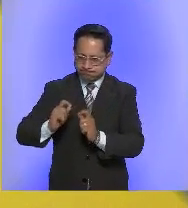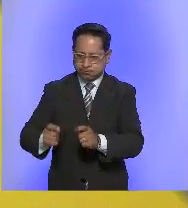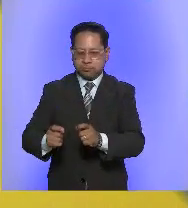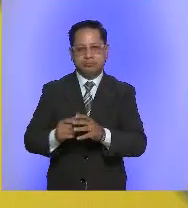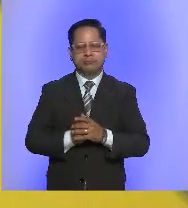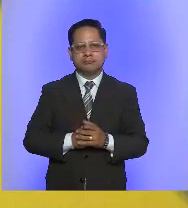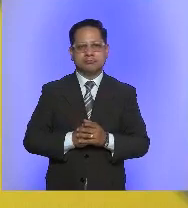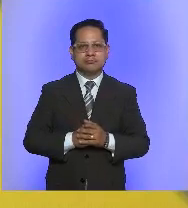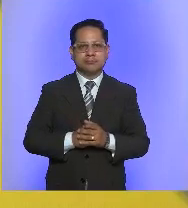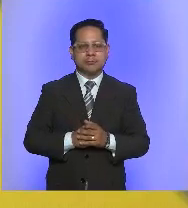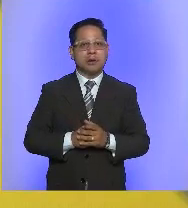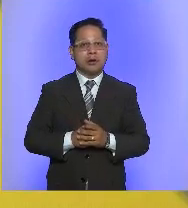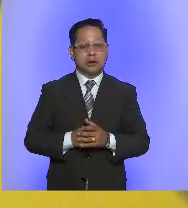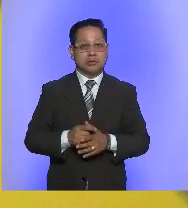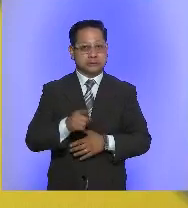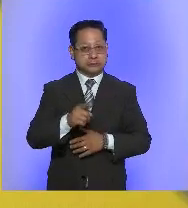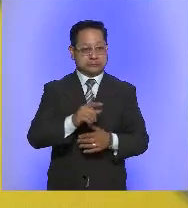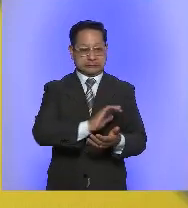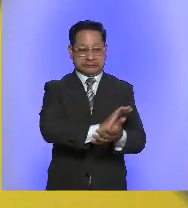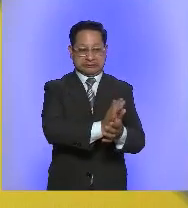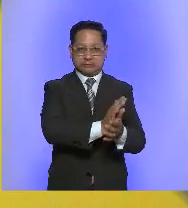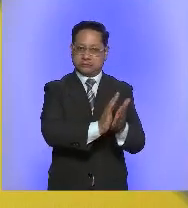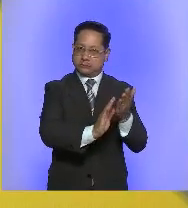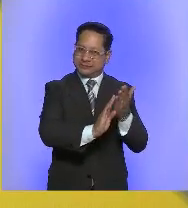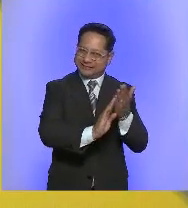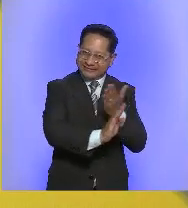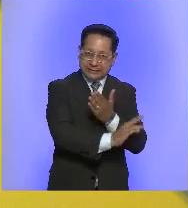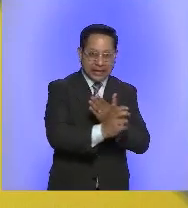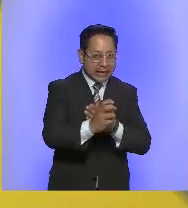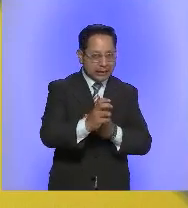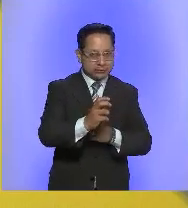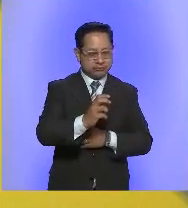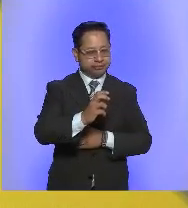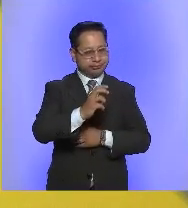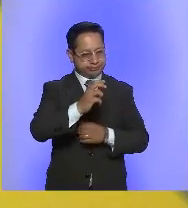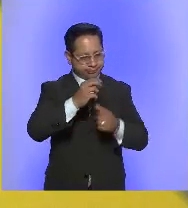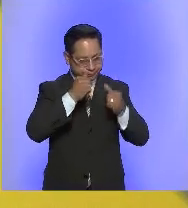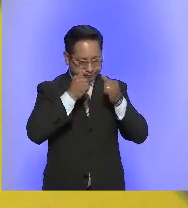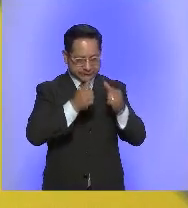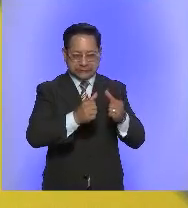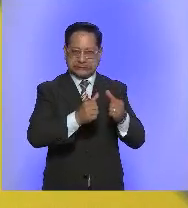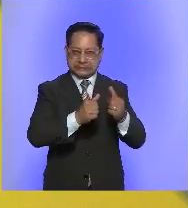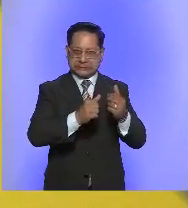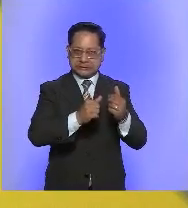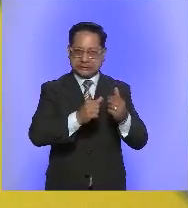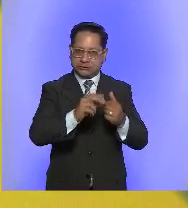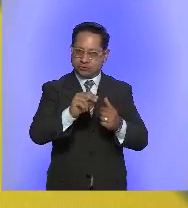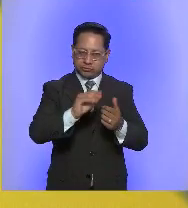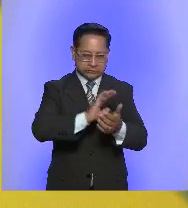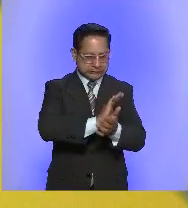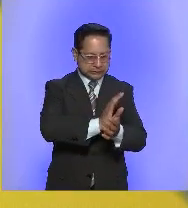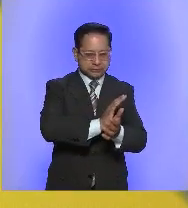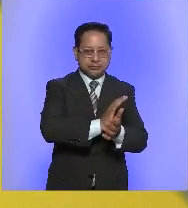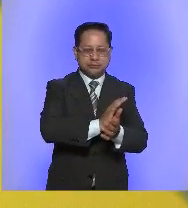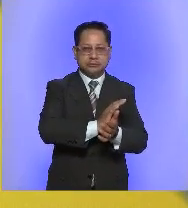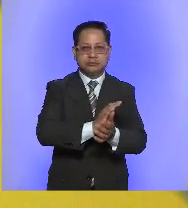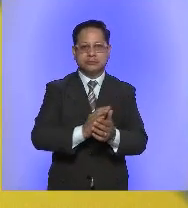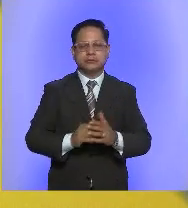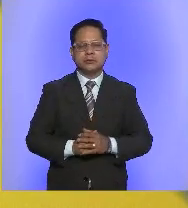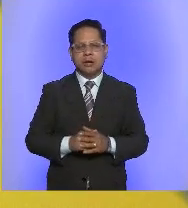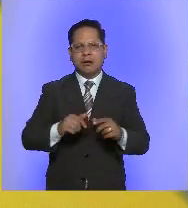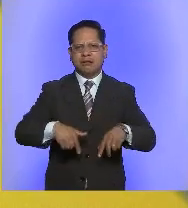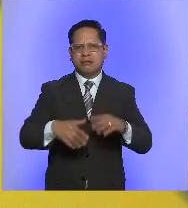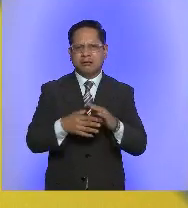tema que debe de preocuparnos a cabalidad, pero por supuesto, ya lo mencionaron aquí, que haya un